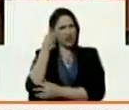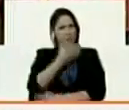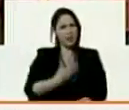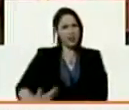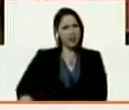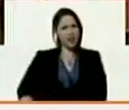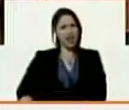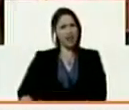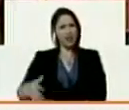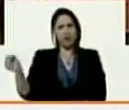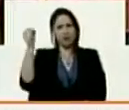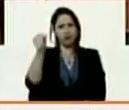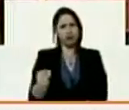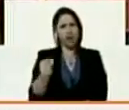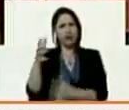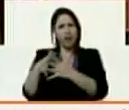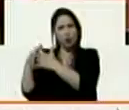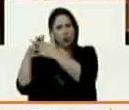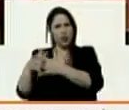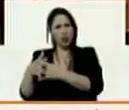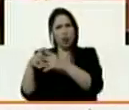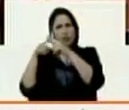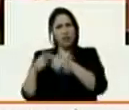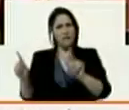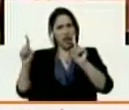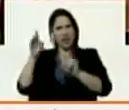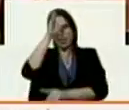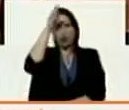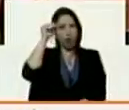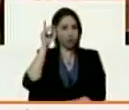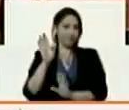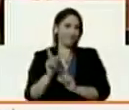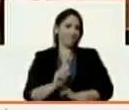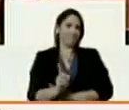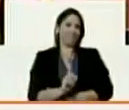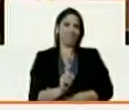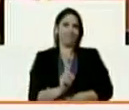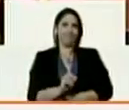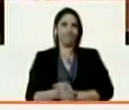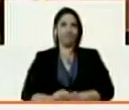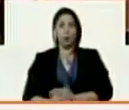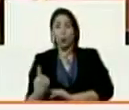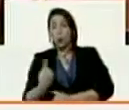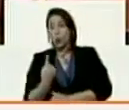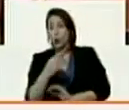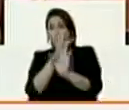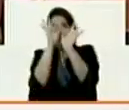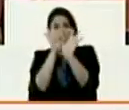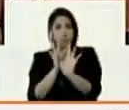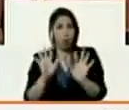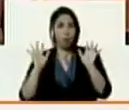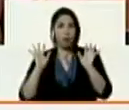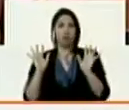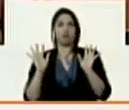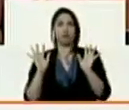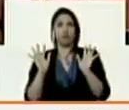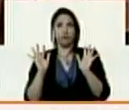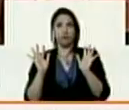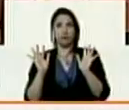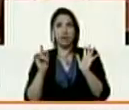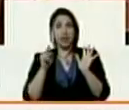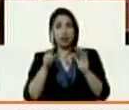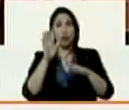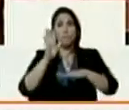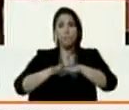que venga en Estados Unidos va a ser distinto a Donald Trump? La única manera que eso